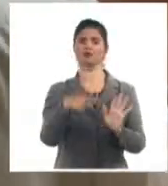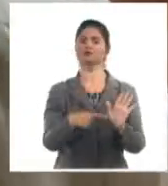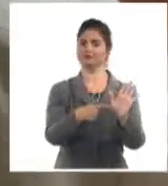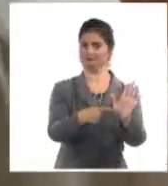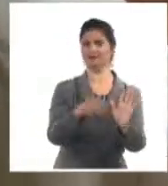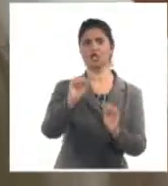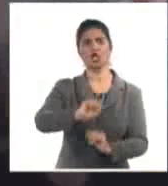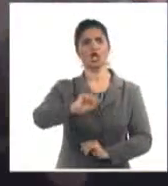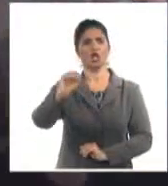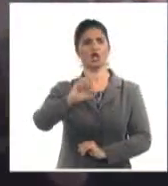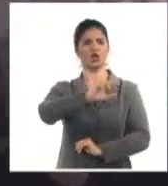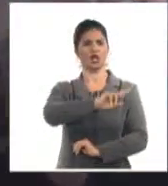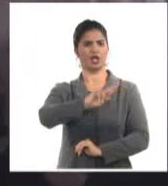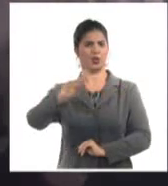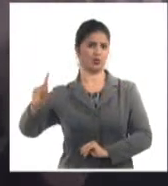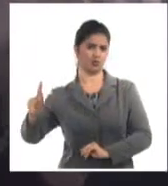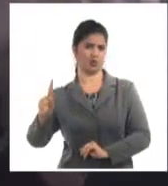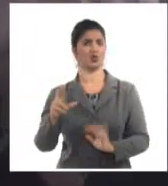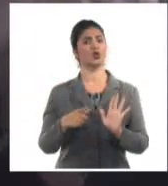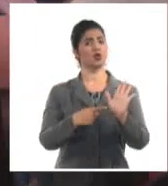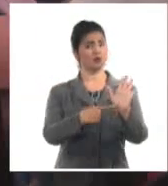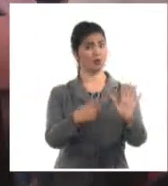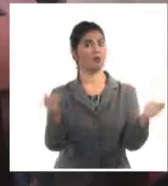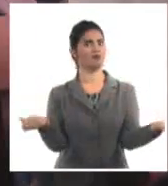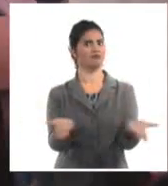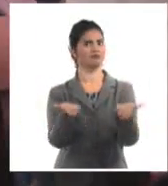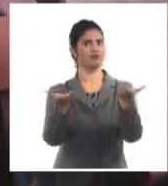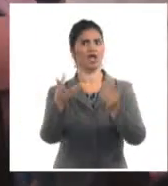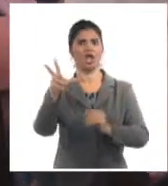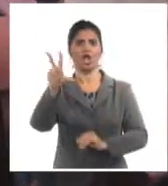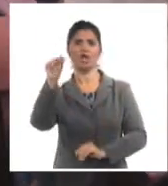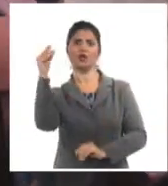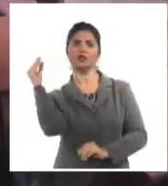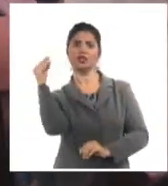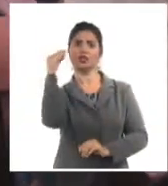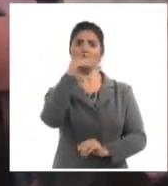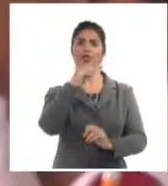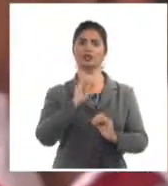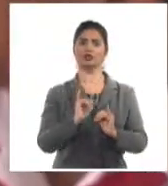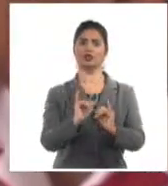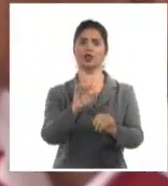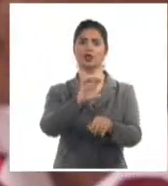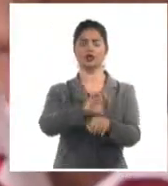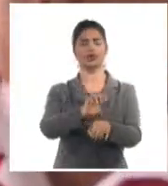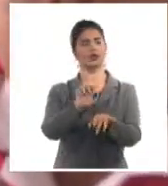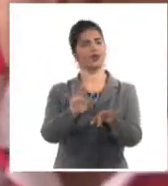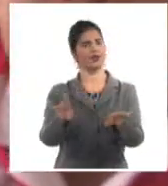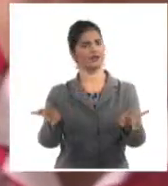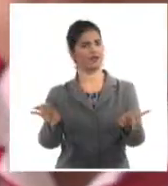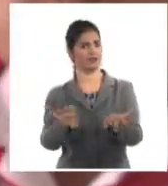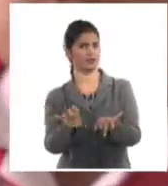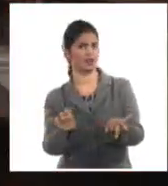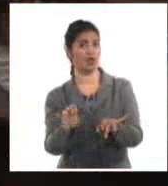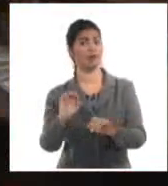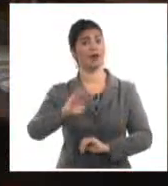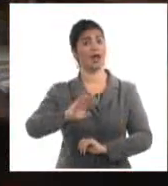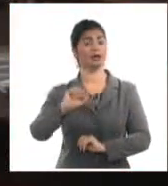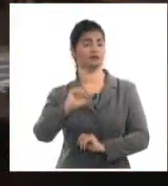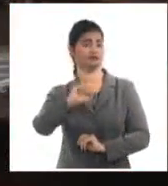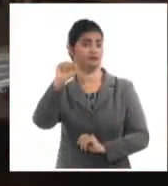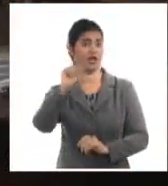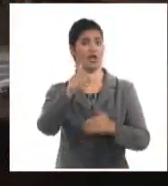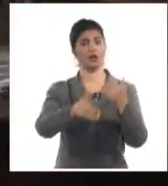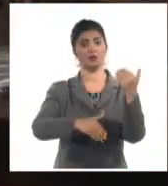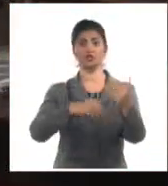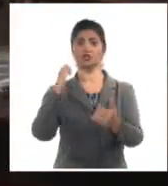la revolución toma fortaleza al introducir las nuevas tecnologías de la informatización para el aprendizaje en el proceso docente